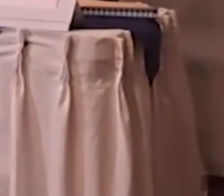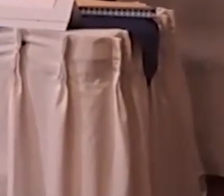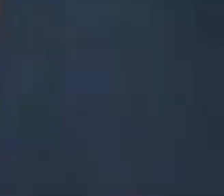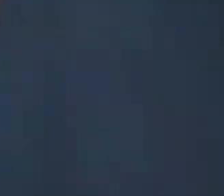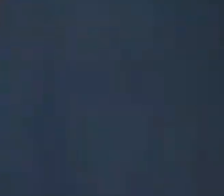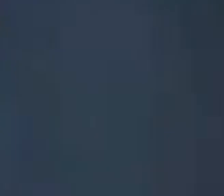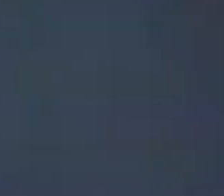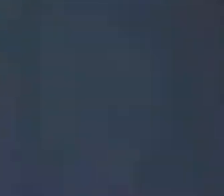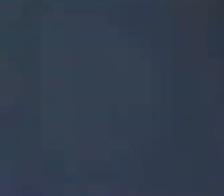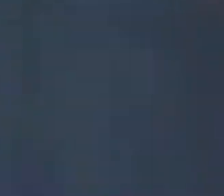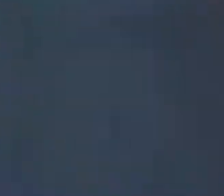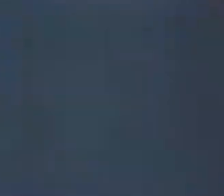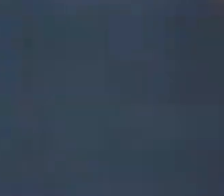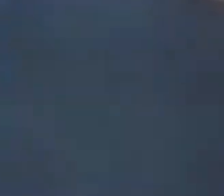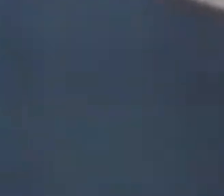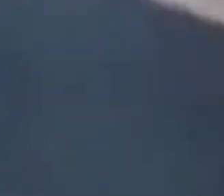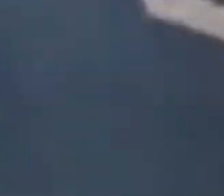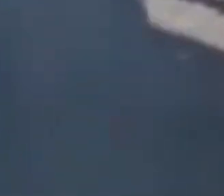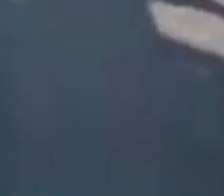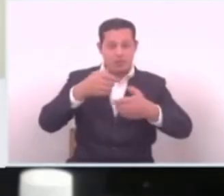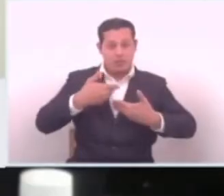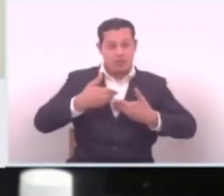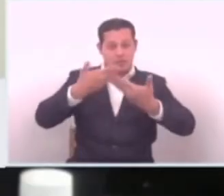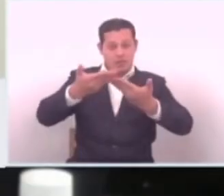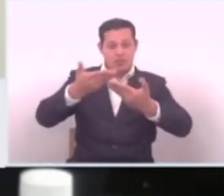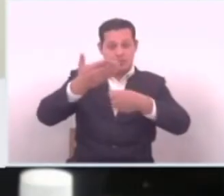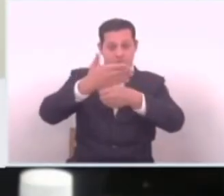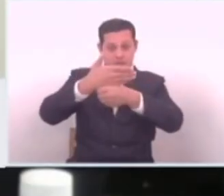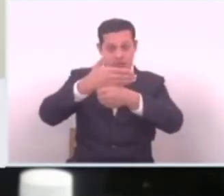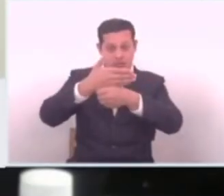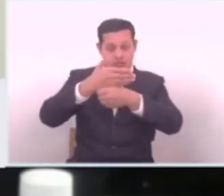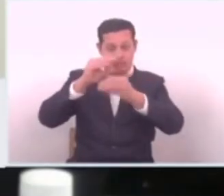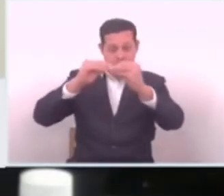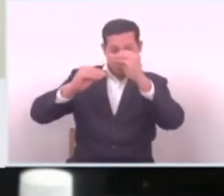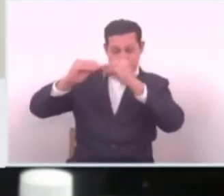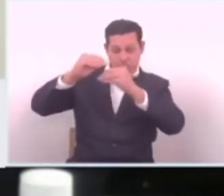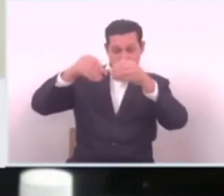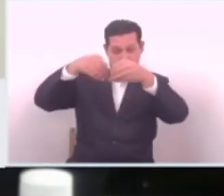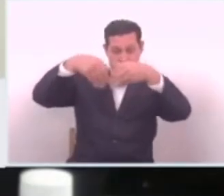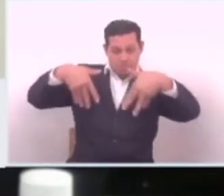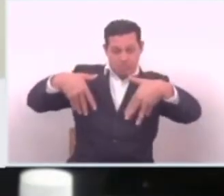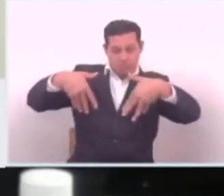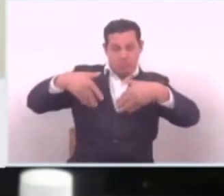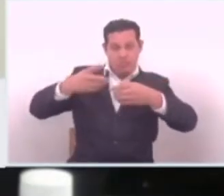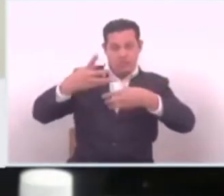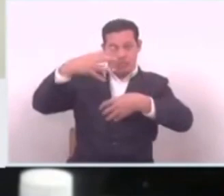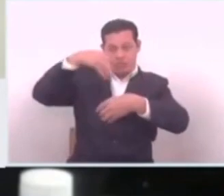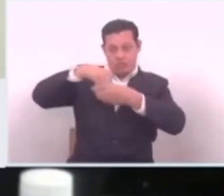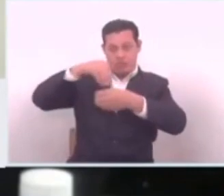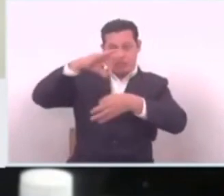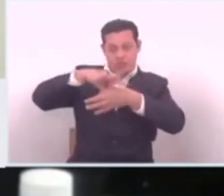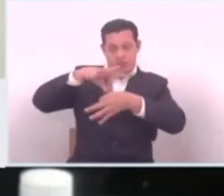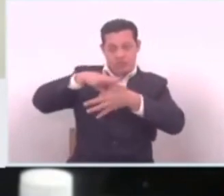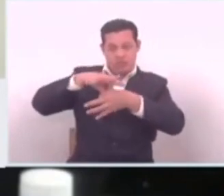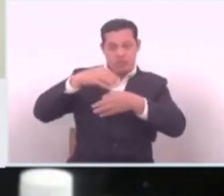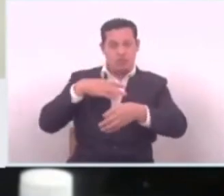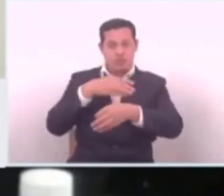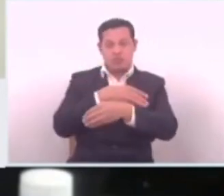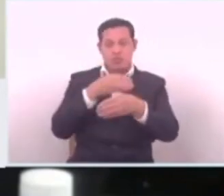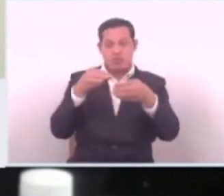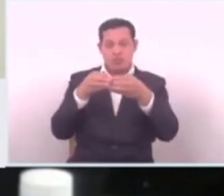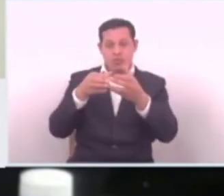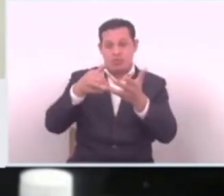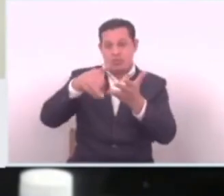Por ahora se mantiene hasta el 5 de Julio para puedan organizarse con sus internas más que todo con los consejos